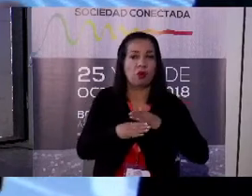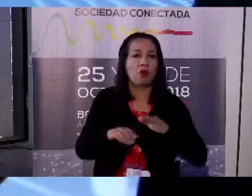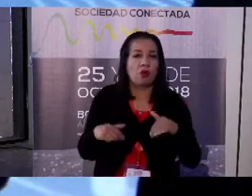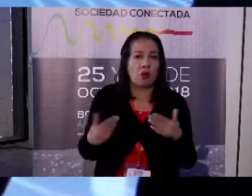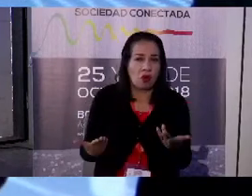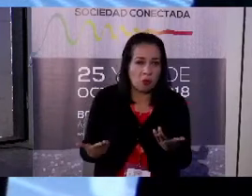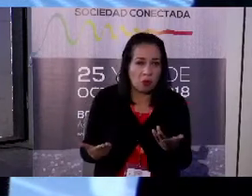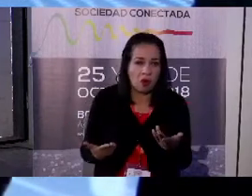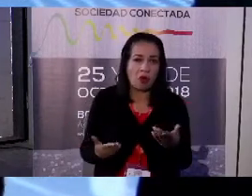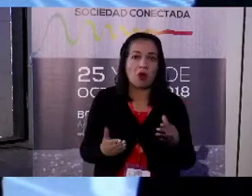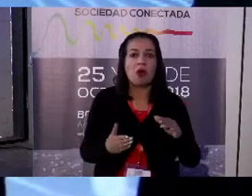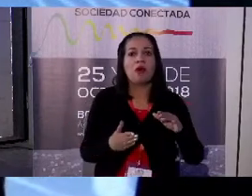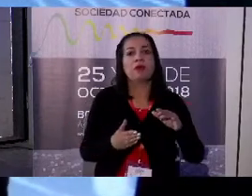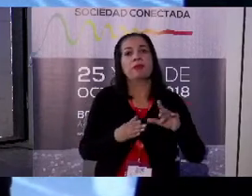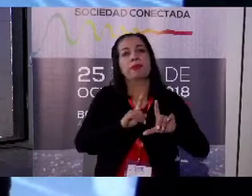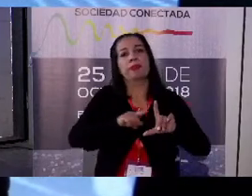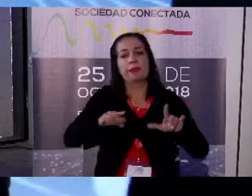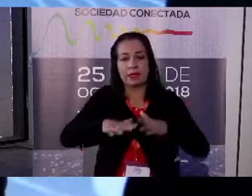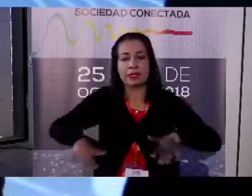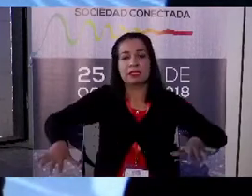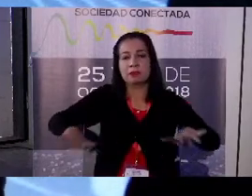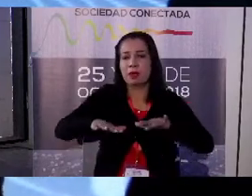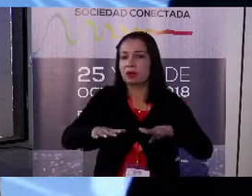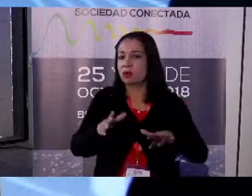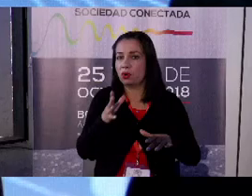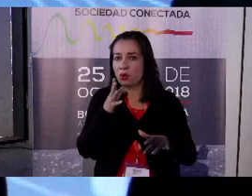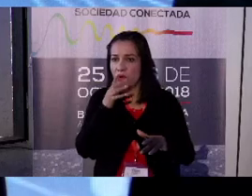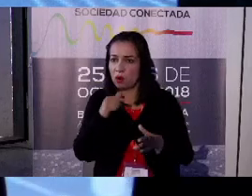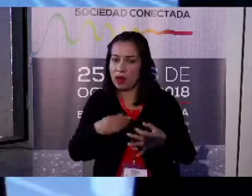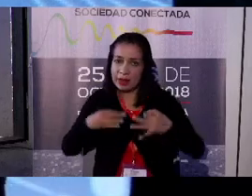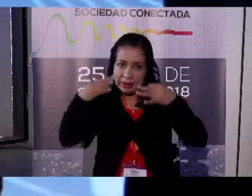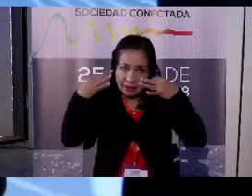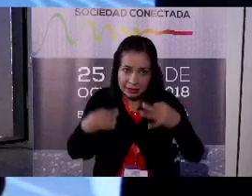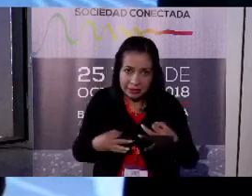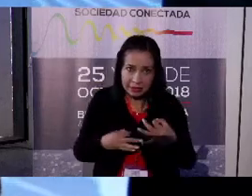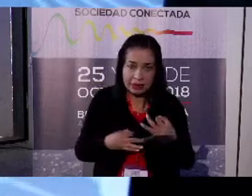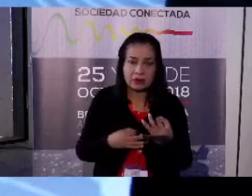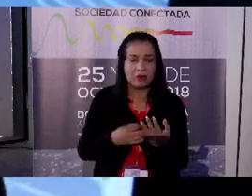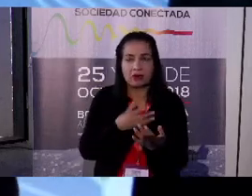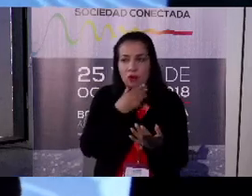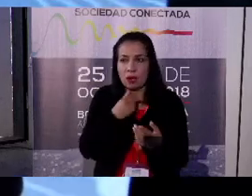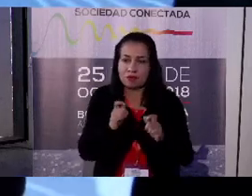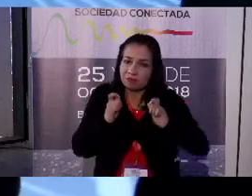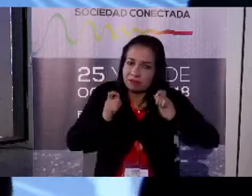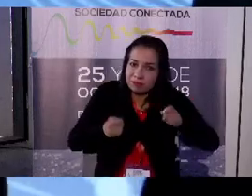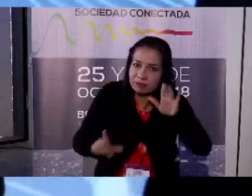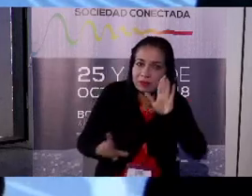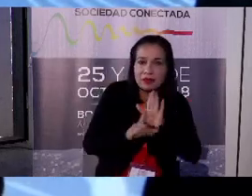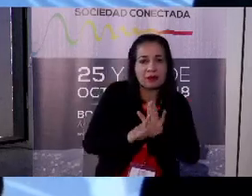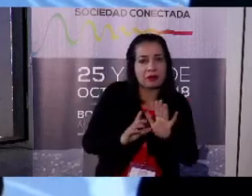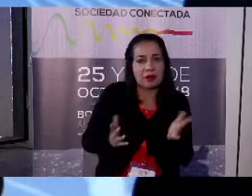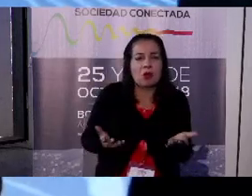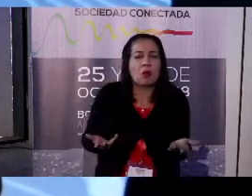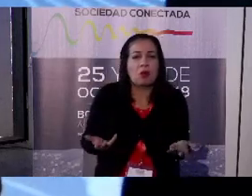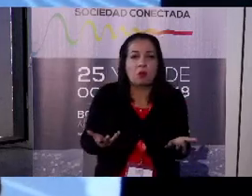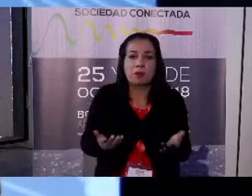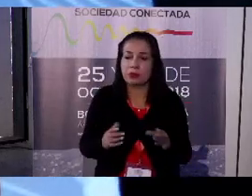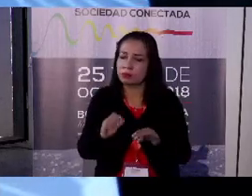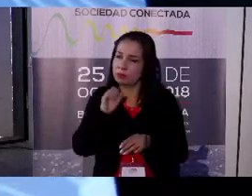vez Rafael cómo lo vemos desde República Dominicana Bueno te voy a comentar